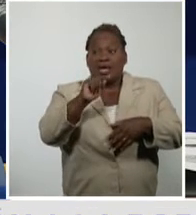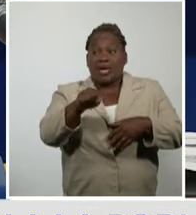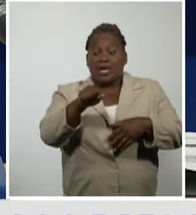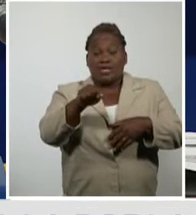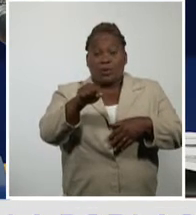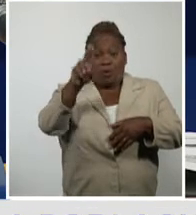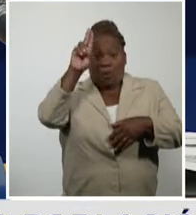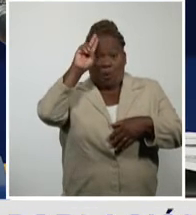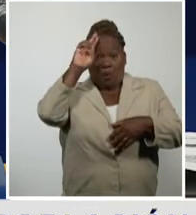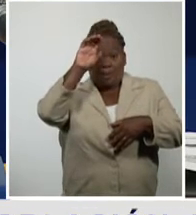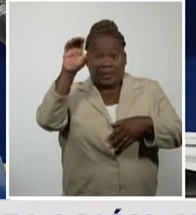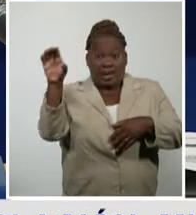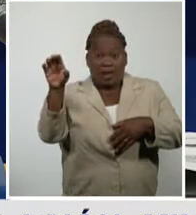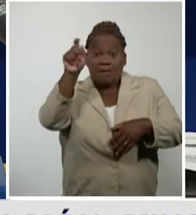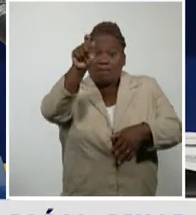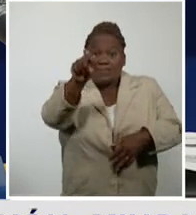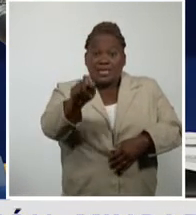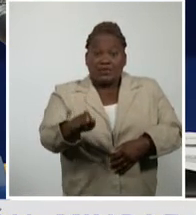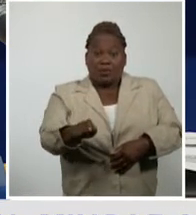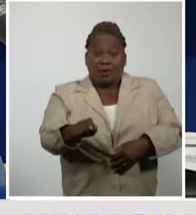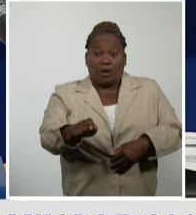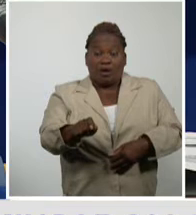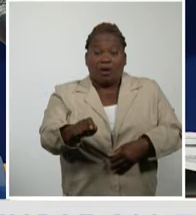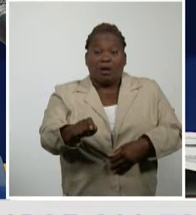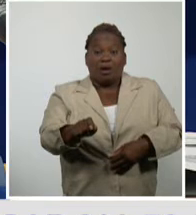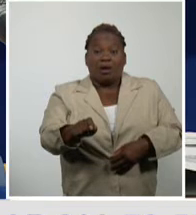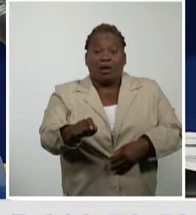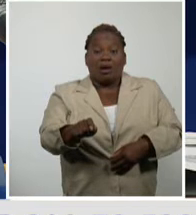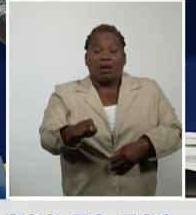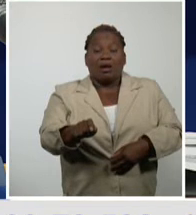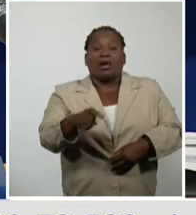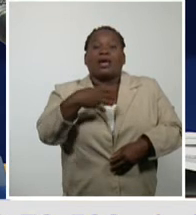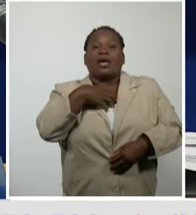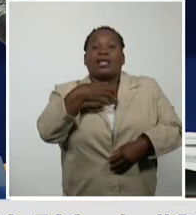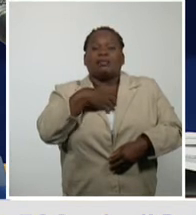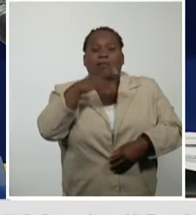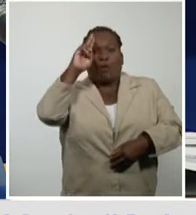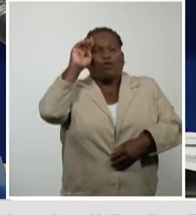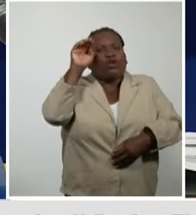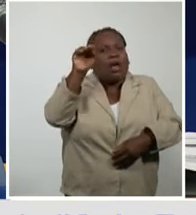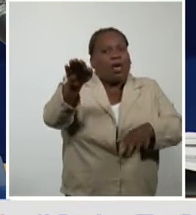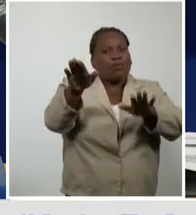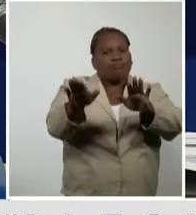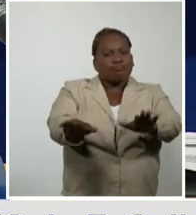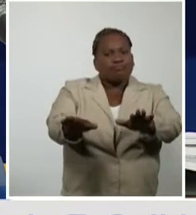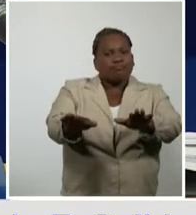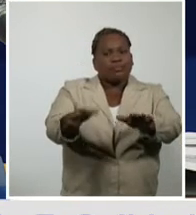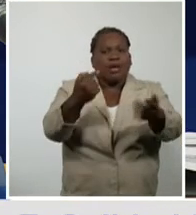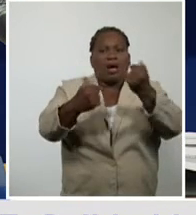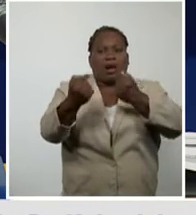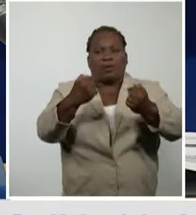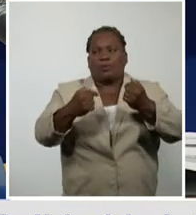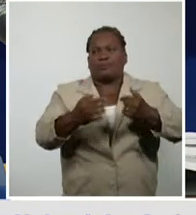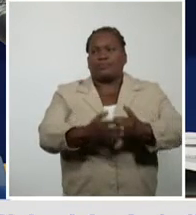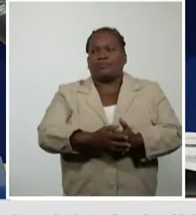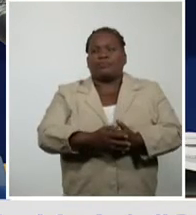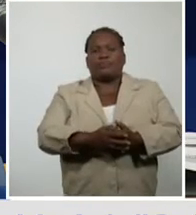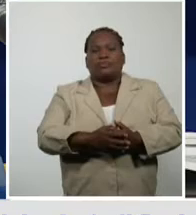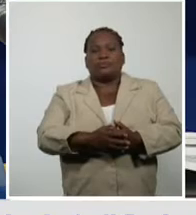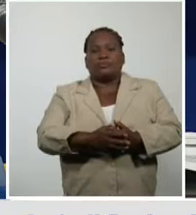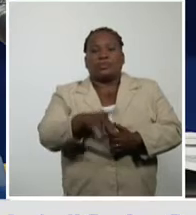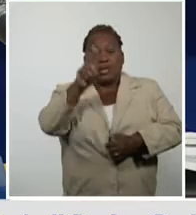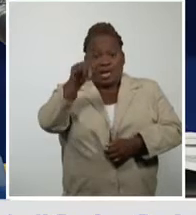persona que requiera de que esté postrado o algo así y no esté en terapia intensiva, pues en esos